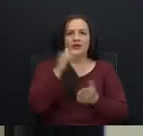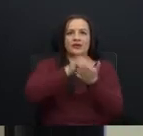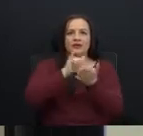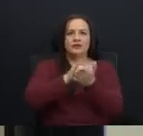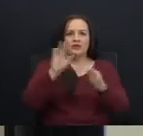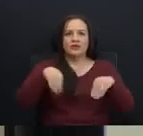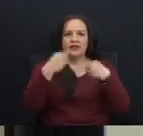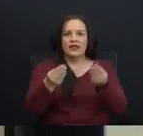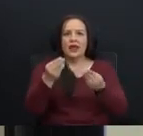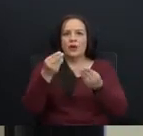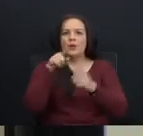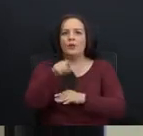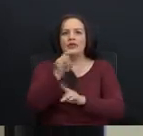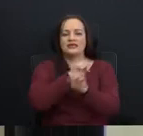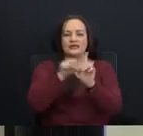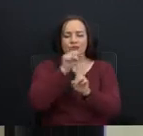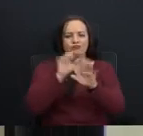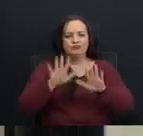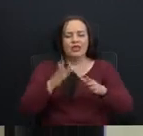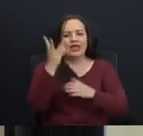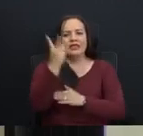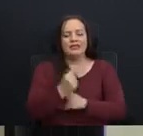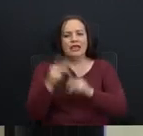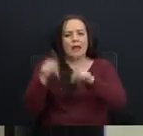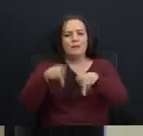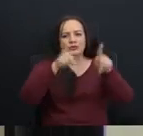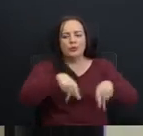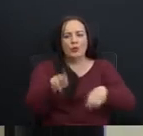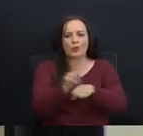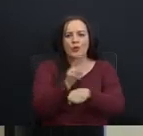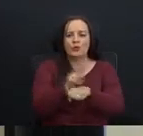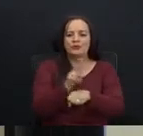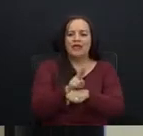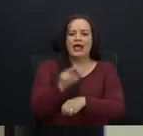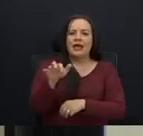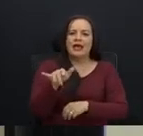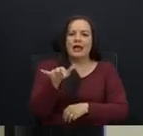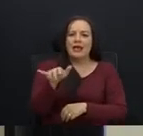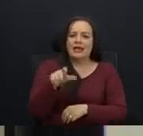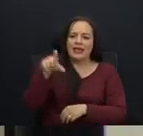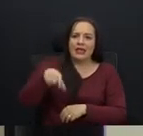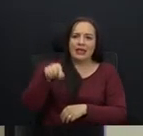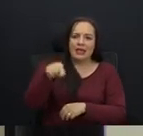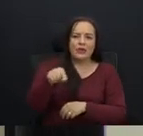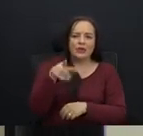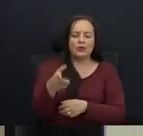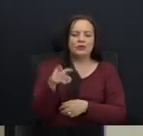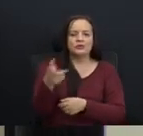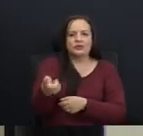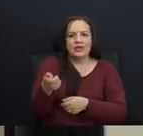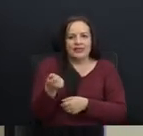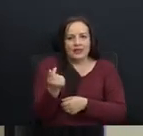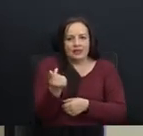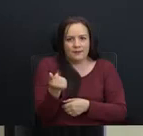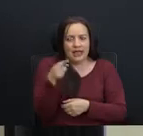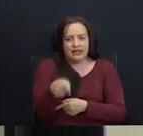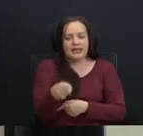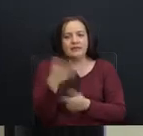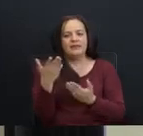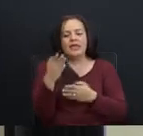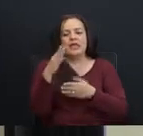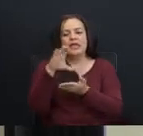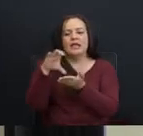una dimensión de la cantidad de personas que usan los cajeros automáticos en el cantón, en especial un día sábado,